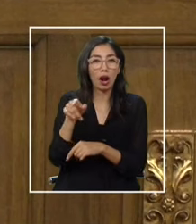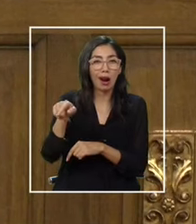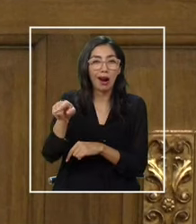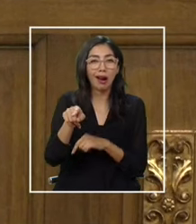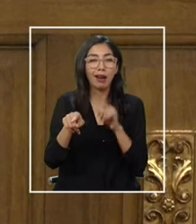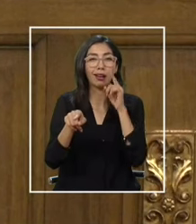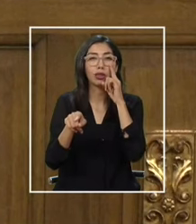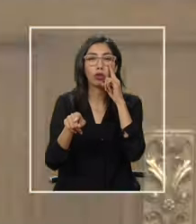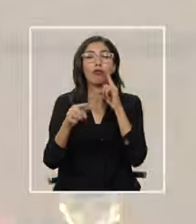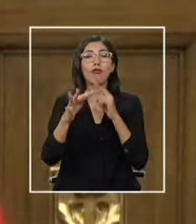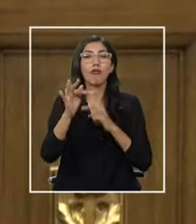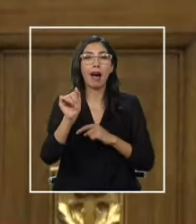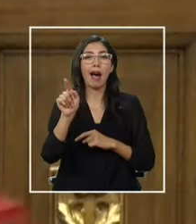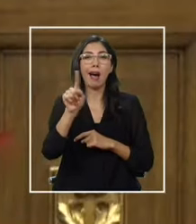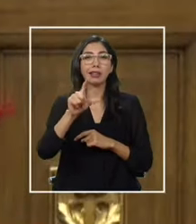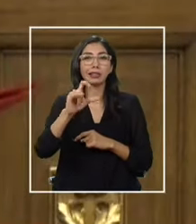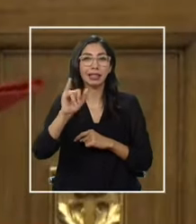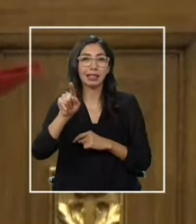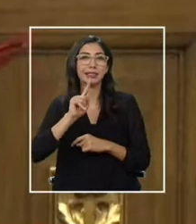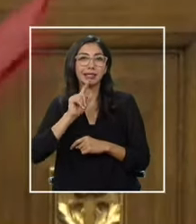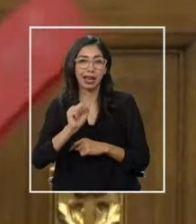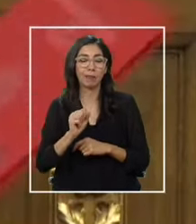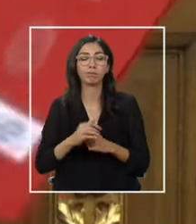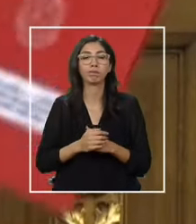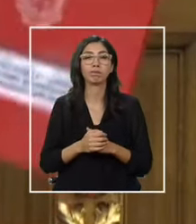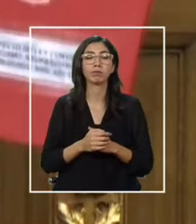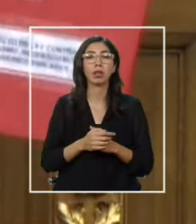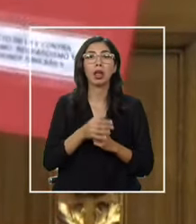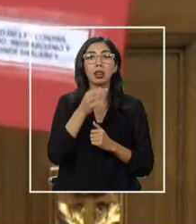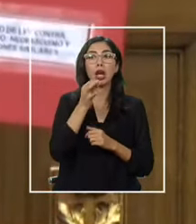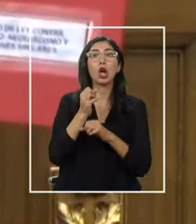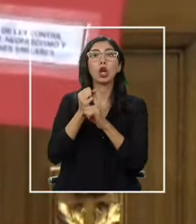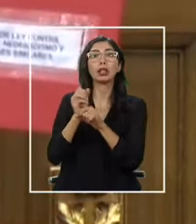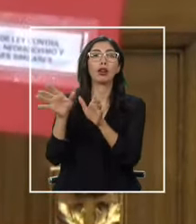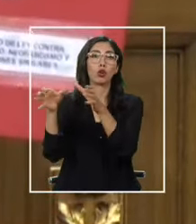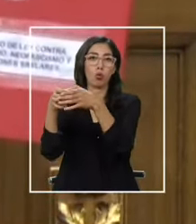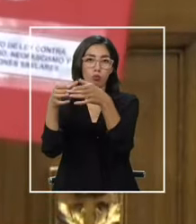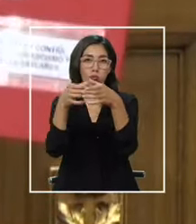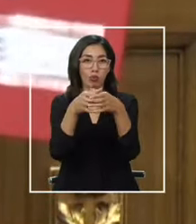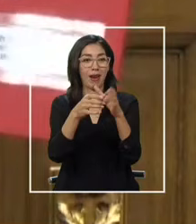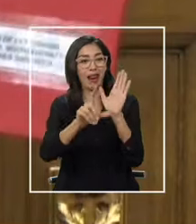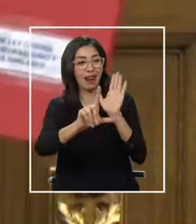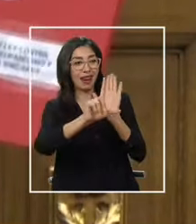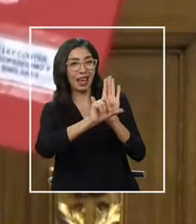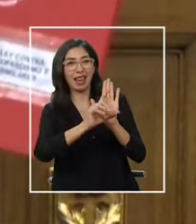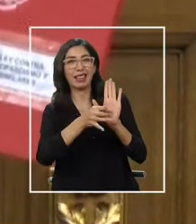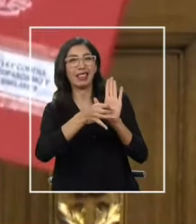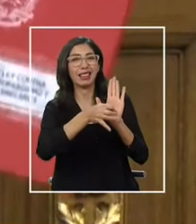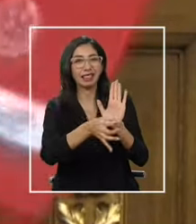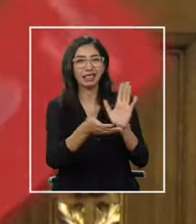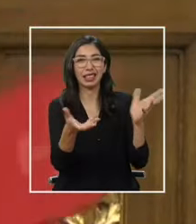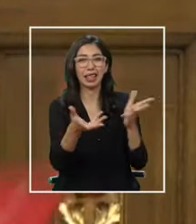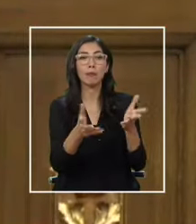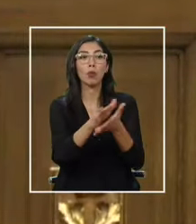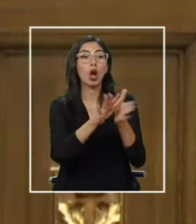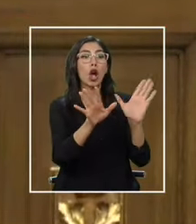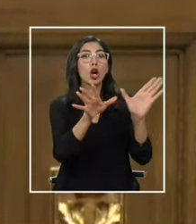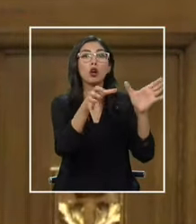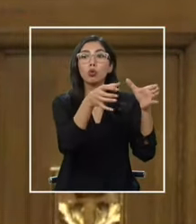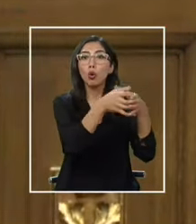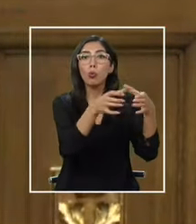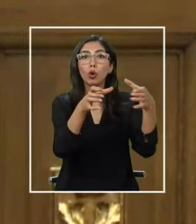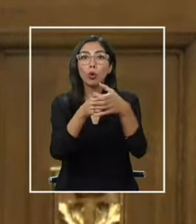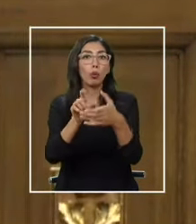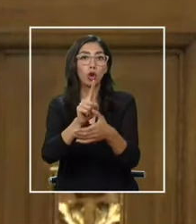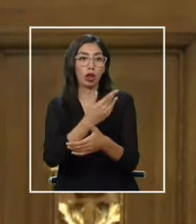abiertamente fascista. Así describía los grupos que apunta esta ley, que contempla medidas como la disolución de organizaciones